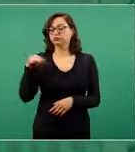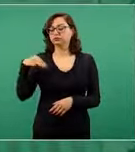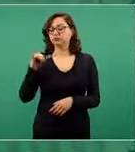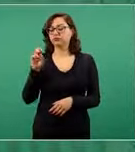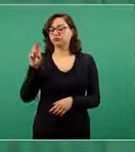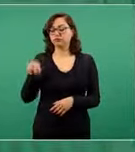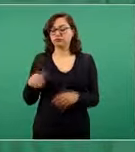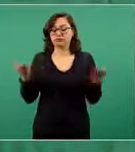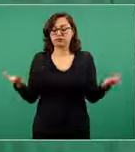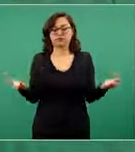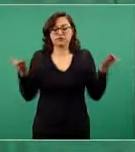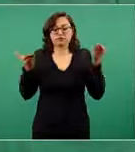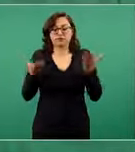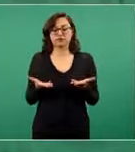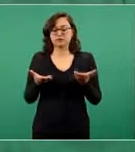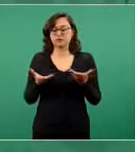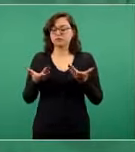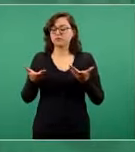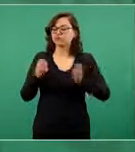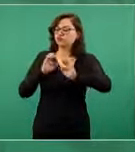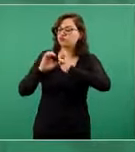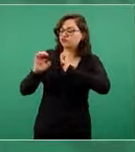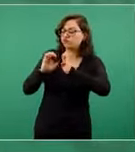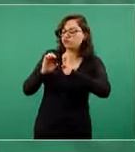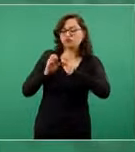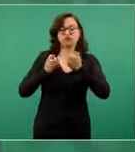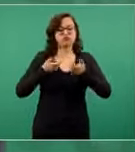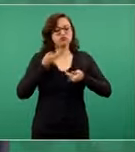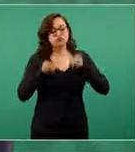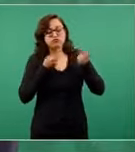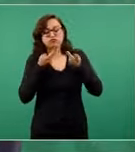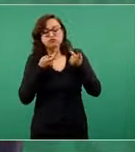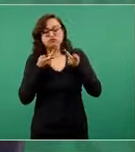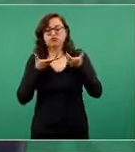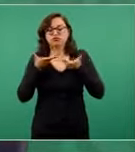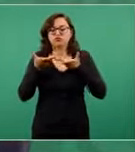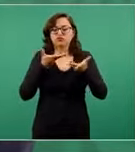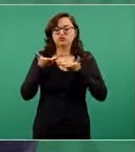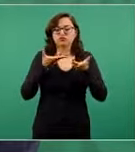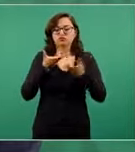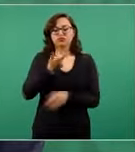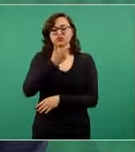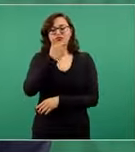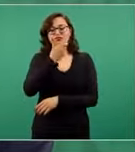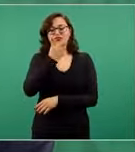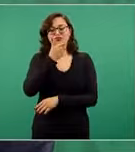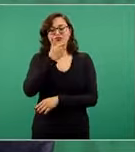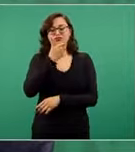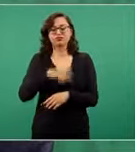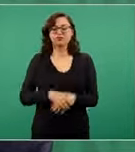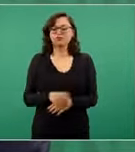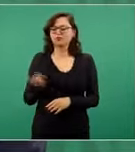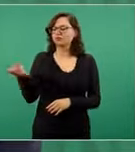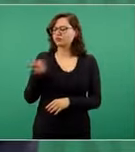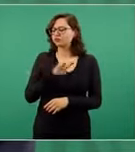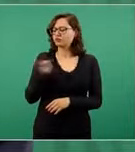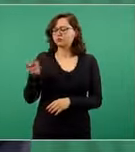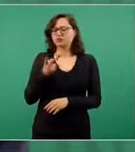creen ustedes, contestando a tu pregunta, que para López Dóriga y para Aguilar